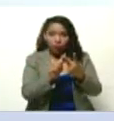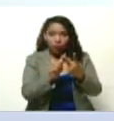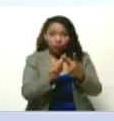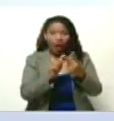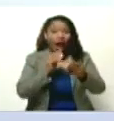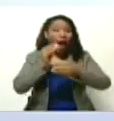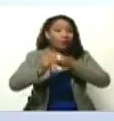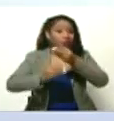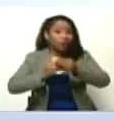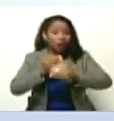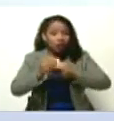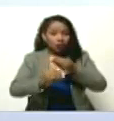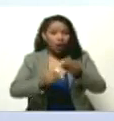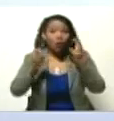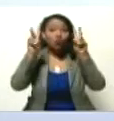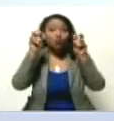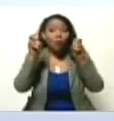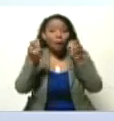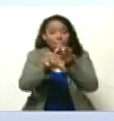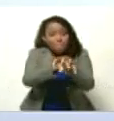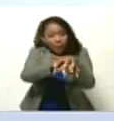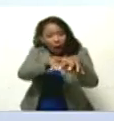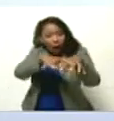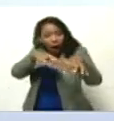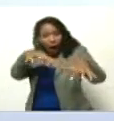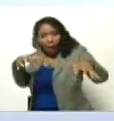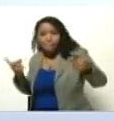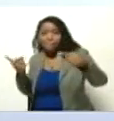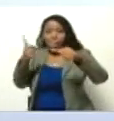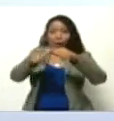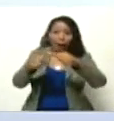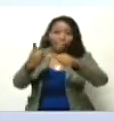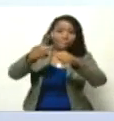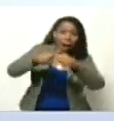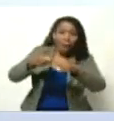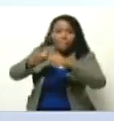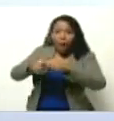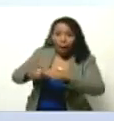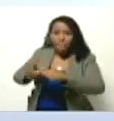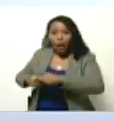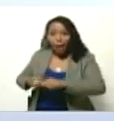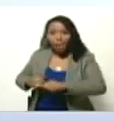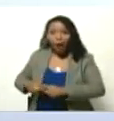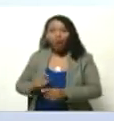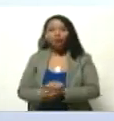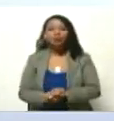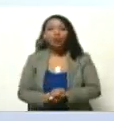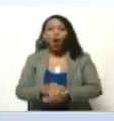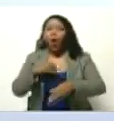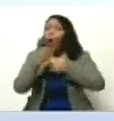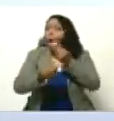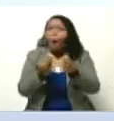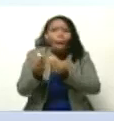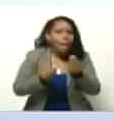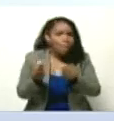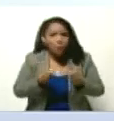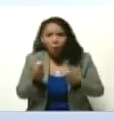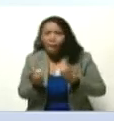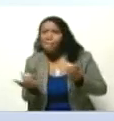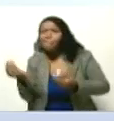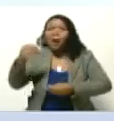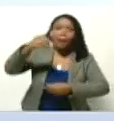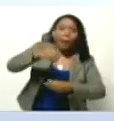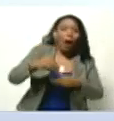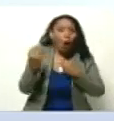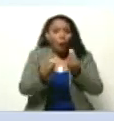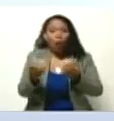consolidar una nueva mayoría. ¿Cómo consolidamos nosotros una nueva mayoría? Bueno, lo hemos puesto en